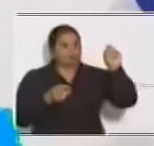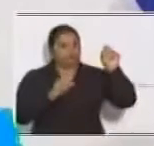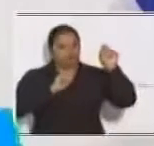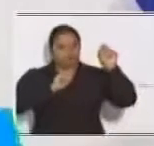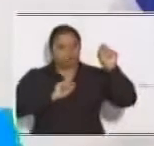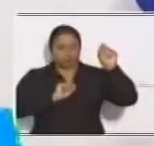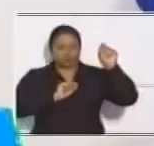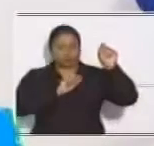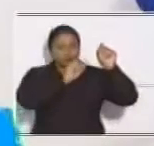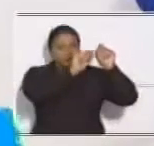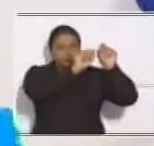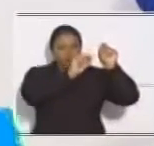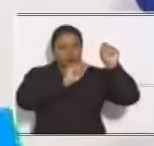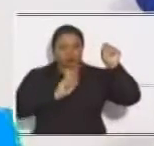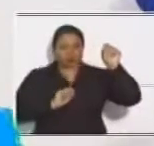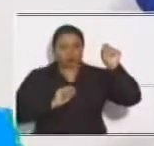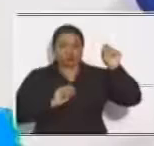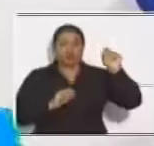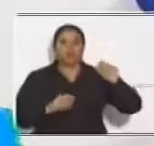¿Sí?